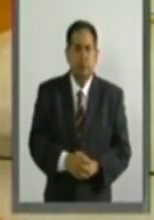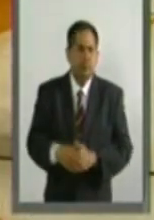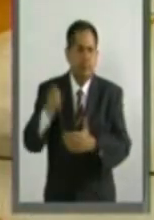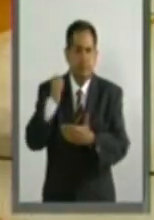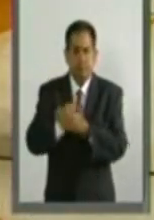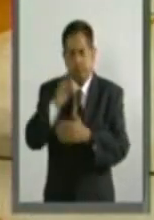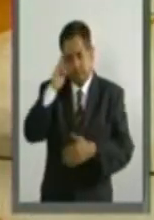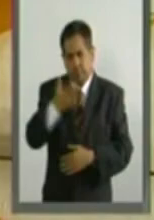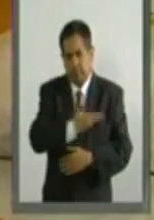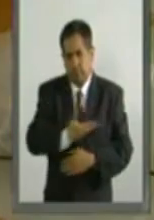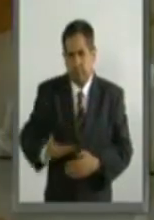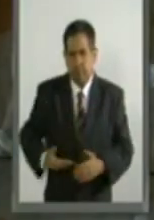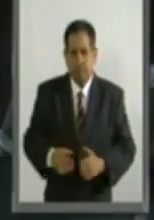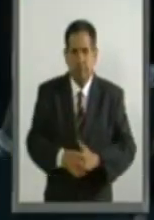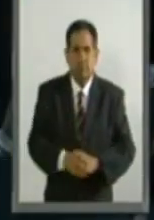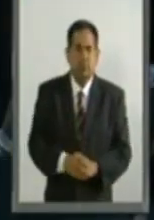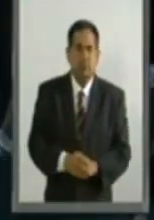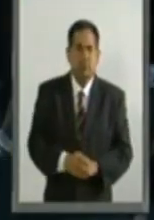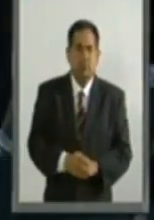Aprobado, señor presidente.